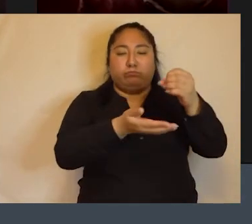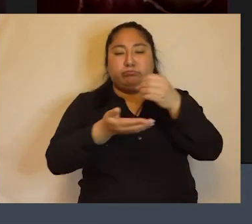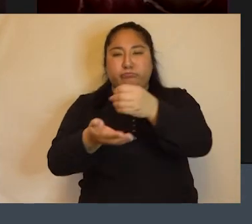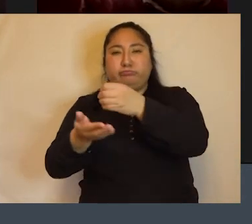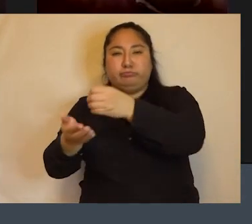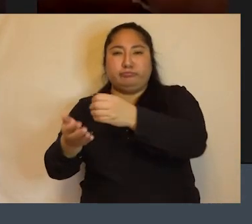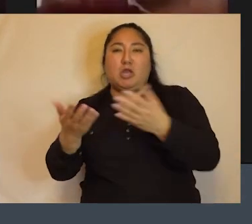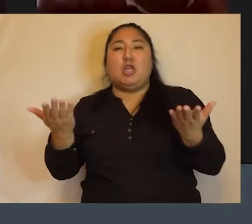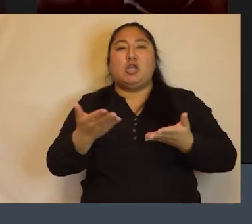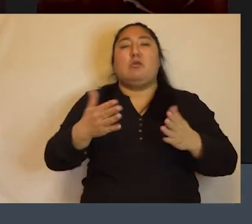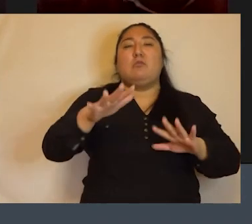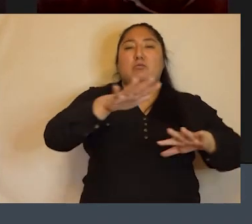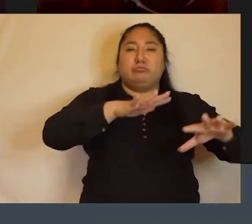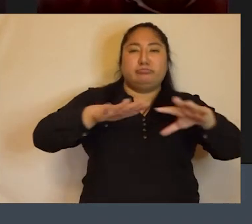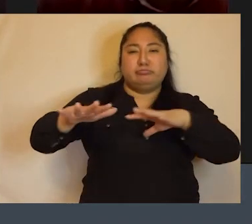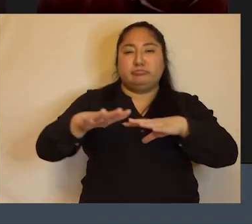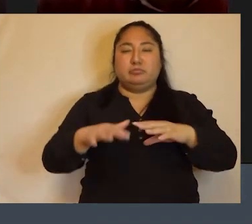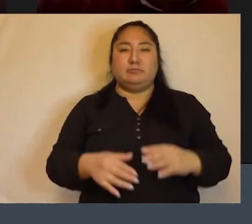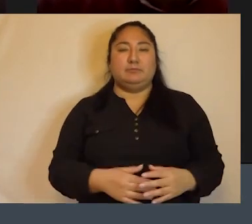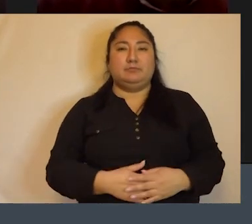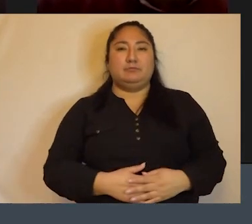multifondos y cómo se están moviendo.